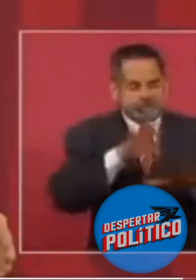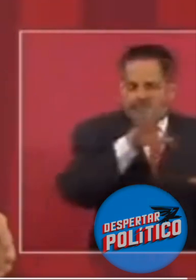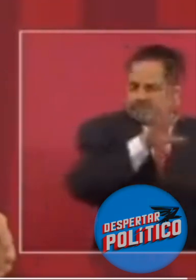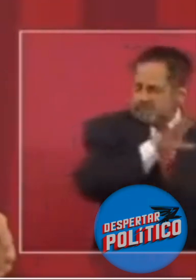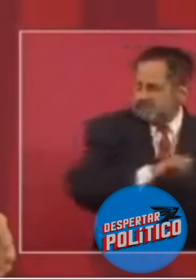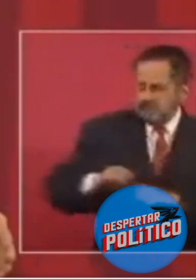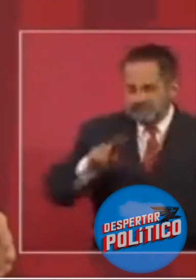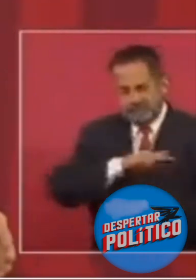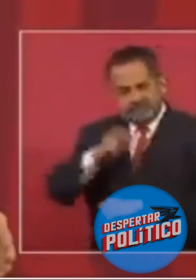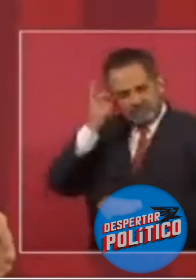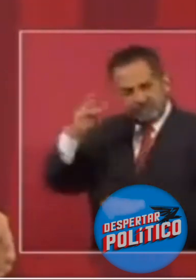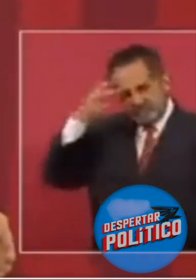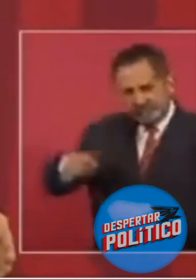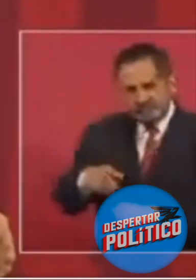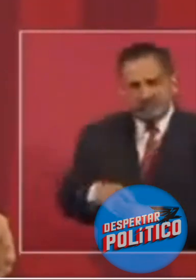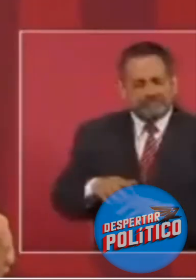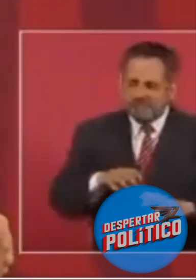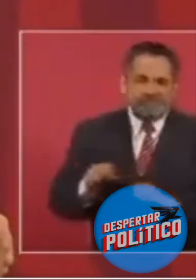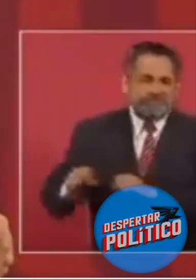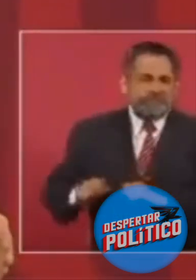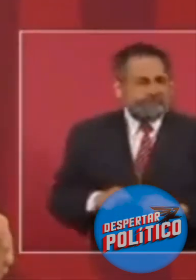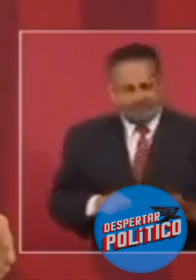eléctrica. Que no le anden buscando.